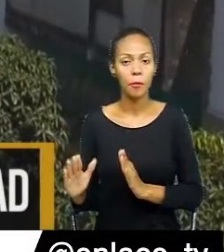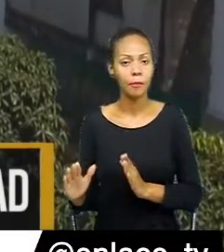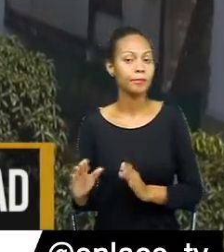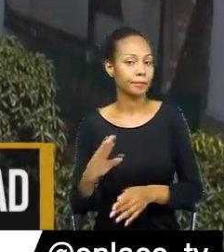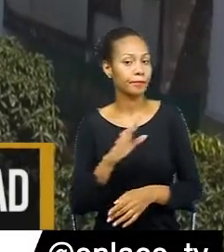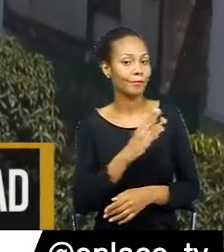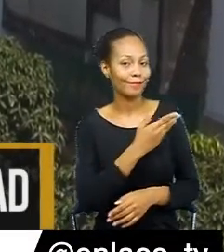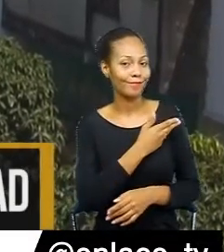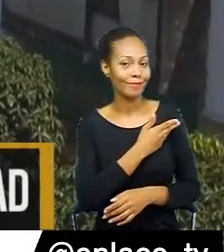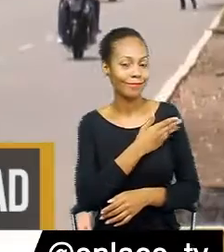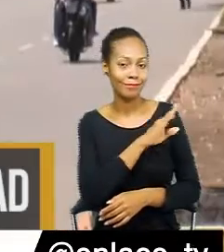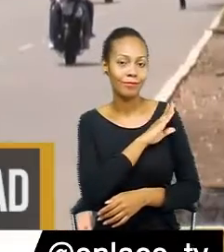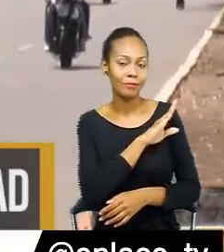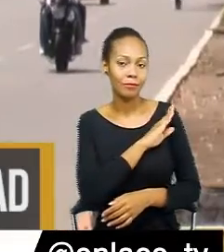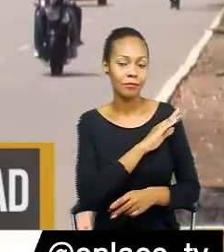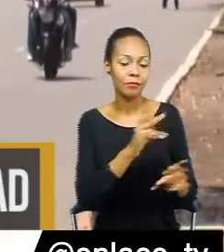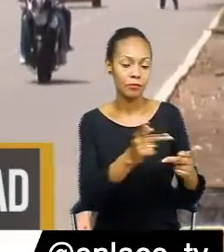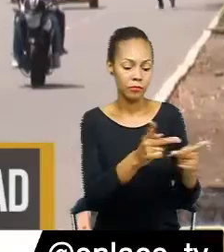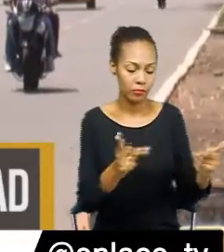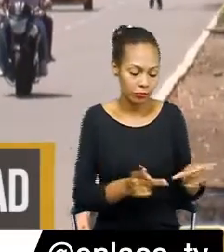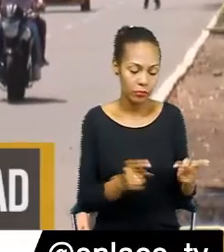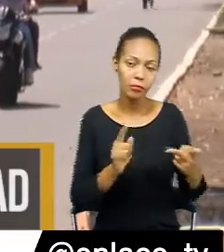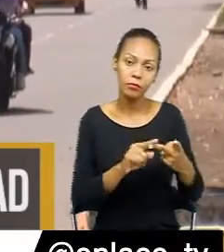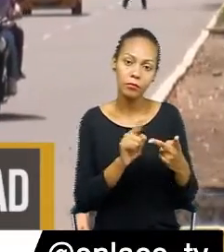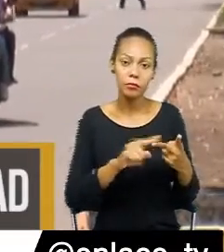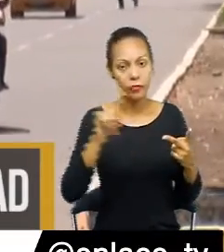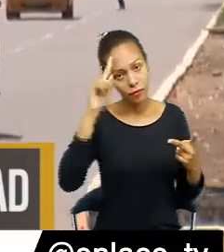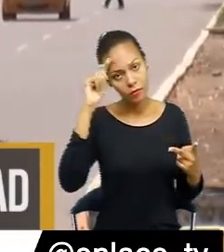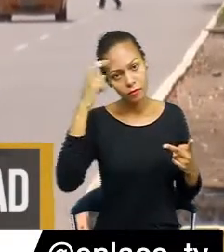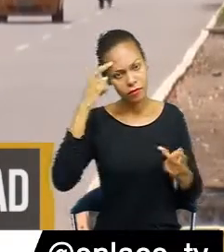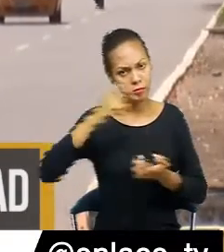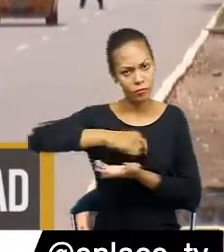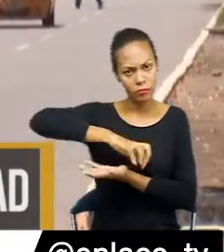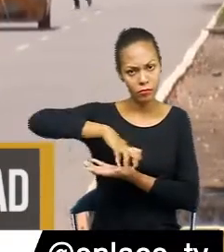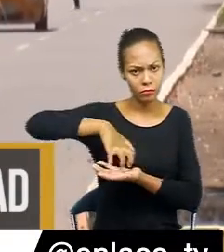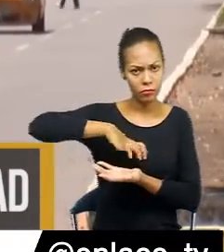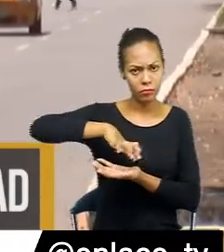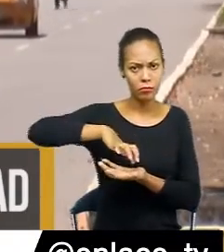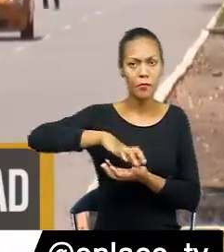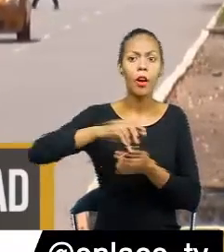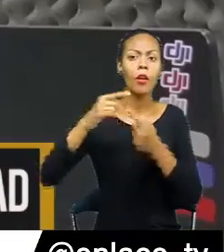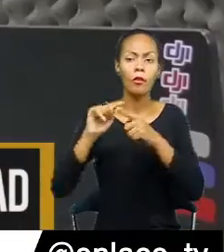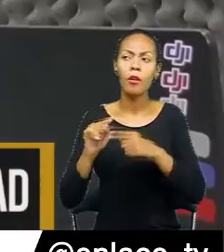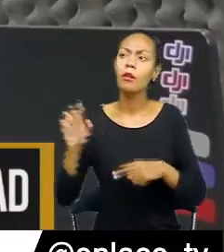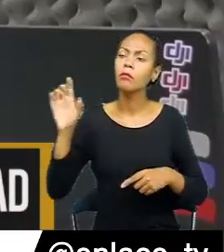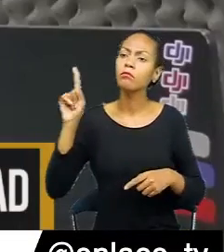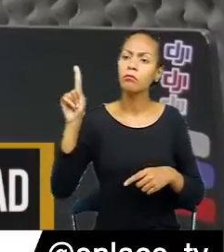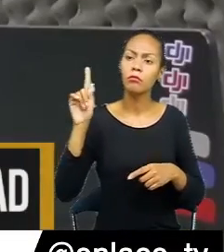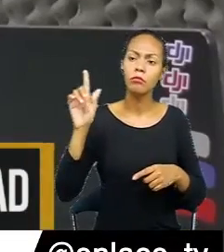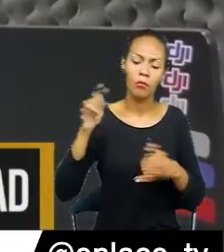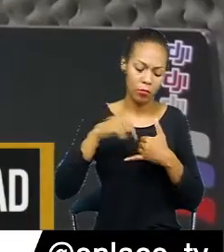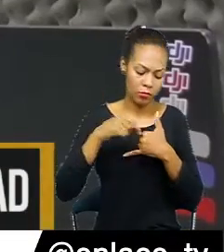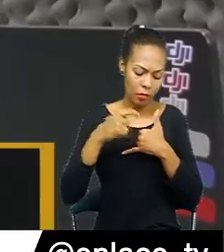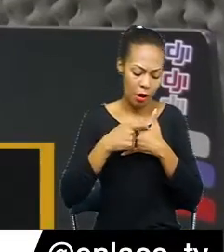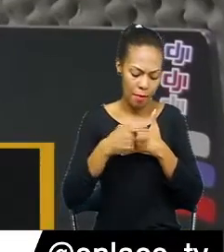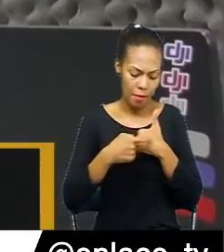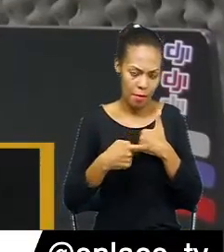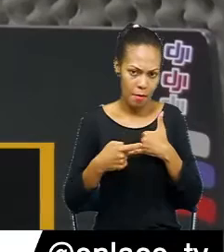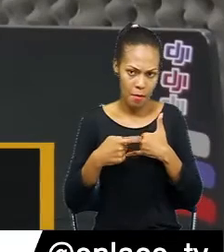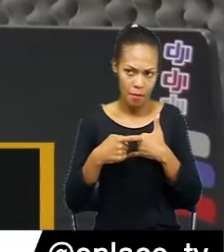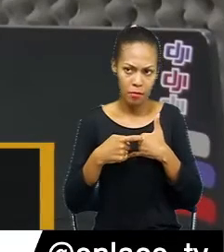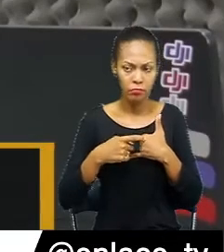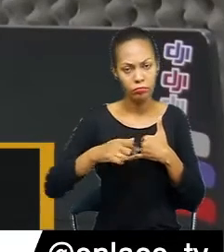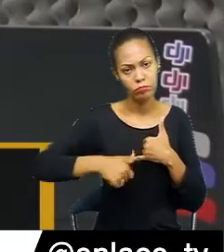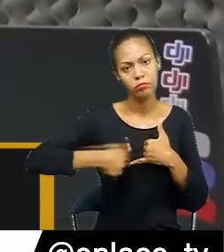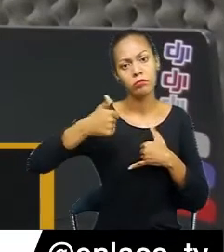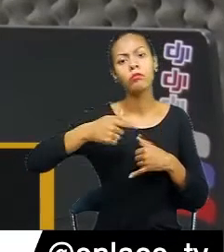Santander, el cual tendrá el respaldo del Consejo de Estado y contará con la presencia de magistrados del país. Primera vez que los consejeros de Estado